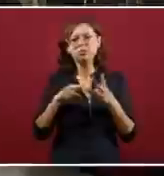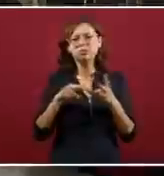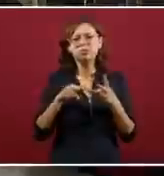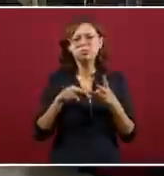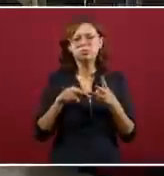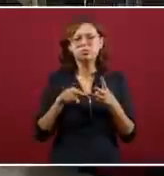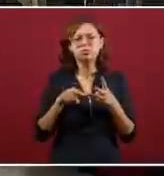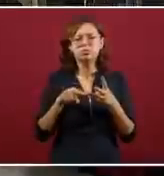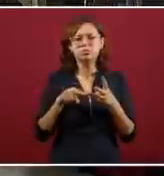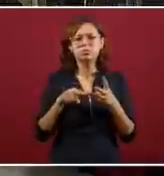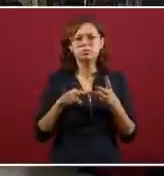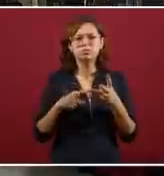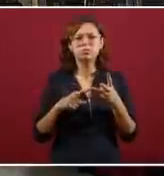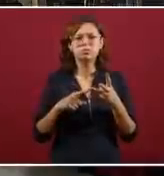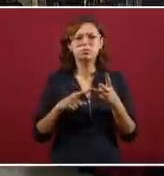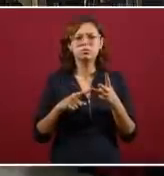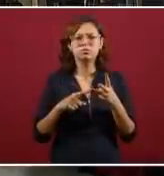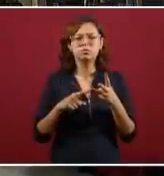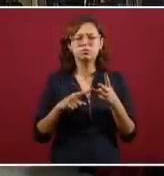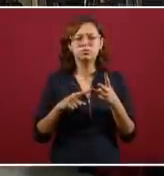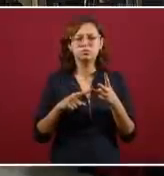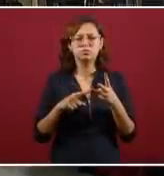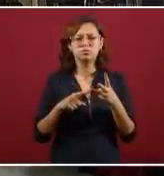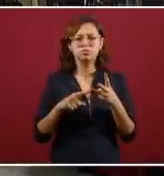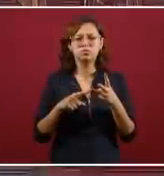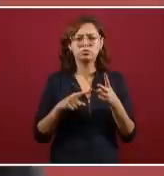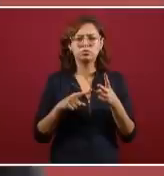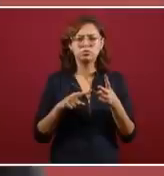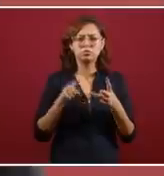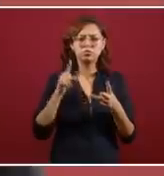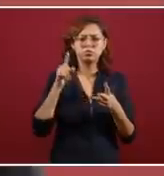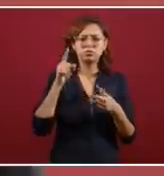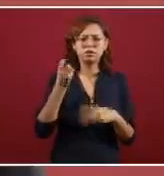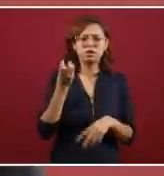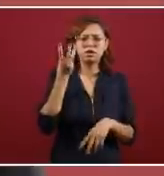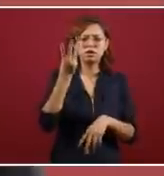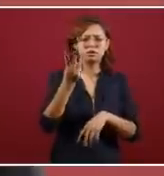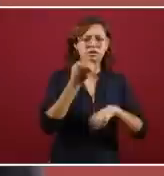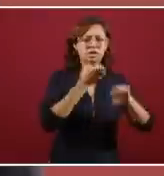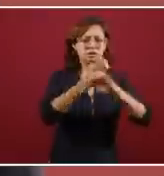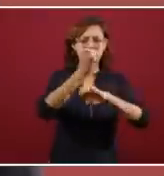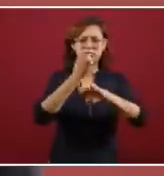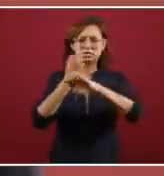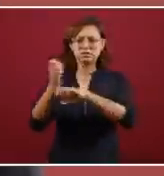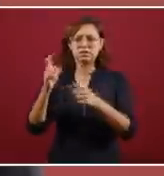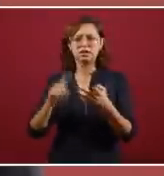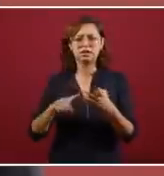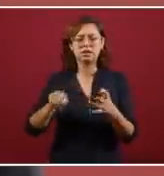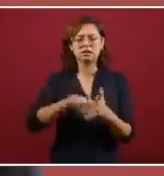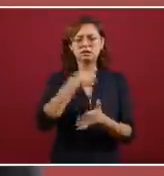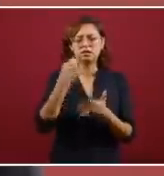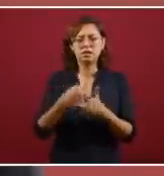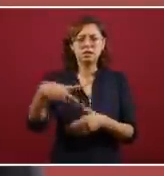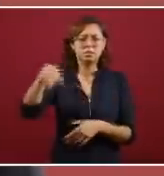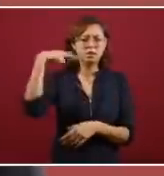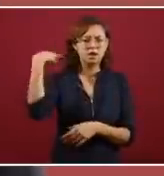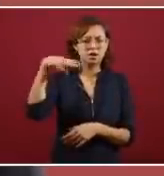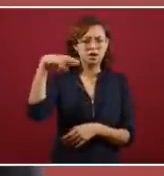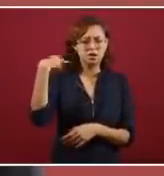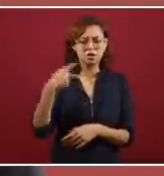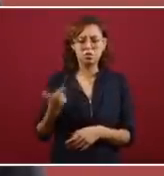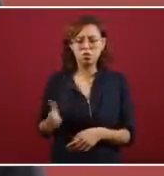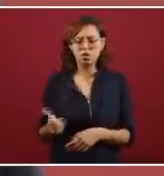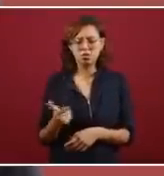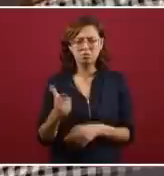está promoviendo la desaparición de poderes en 3 estados, en Tamaulipas, Veracruz y